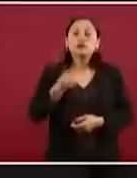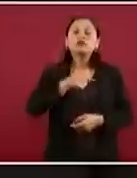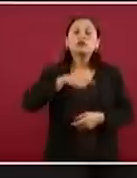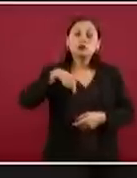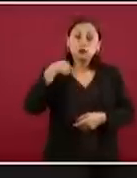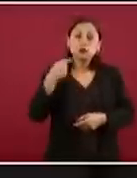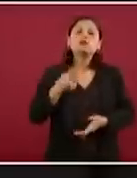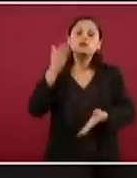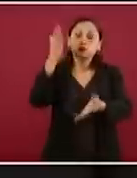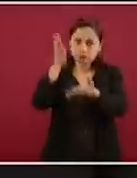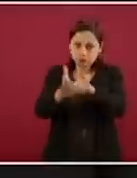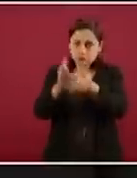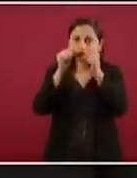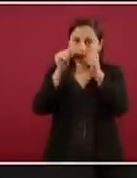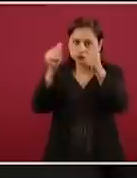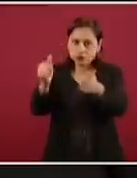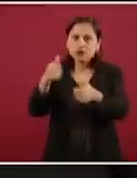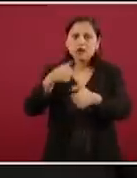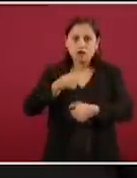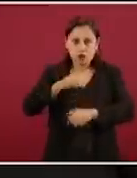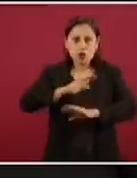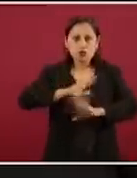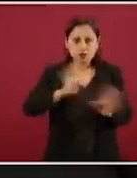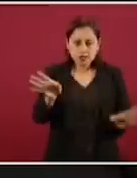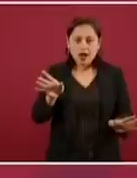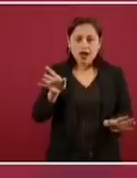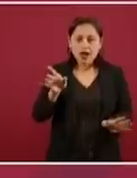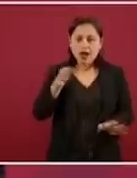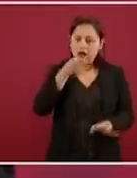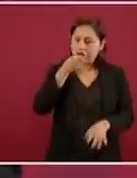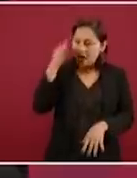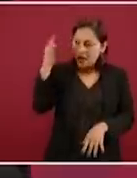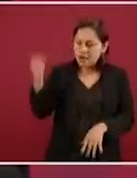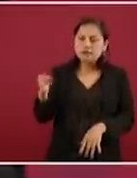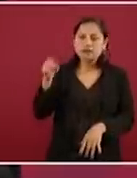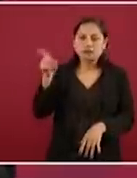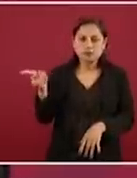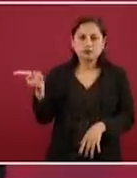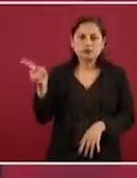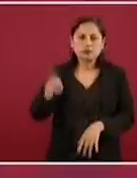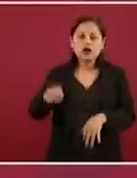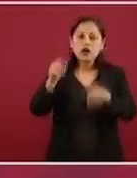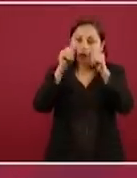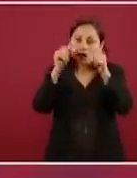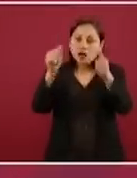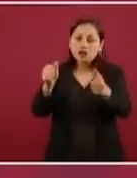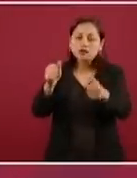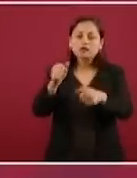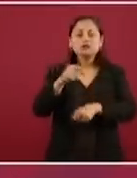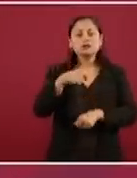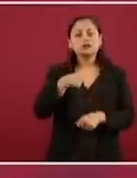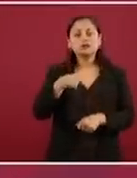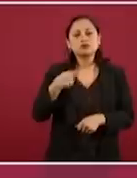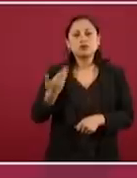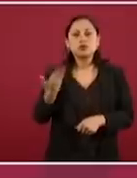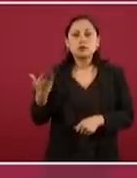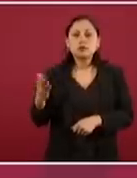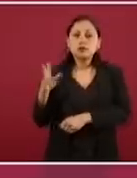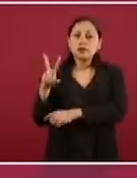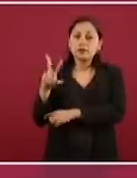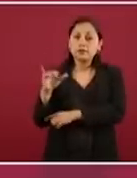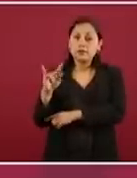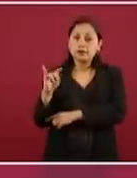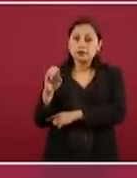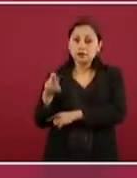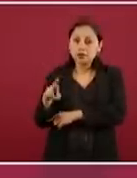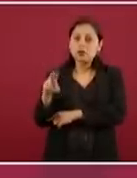asunto, ya di instrucciones sobre este caso. Vamos a pedirle a Víctor Manuel Toledo, que le